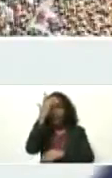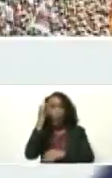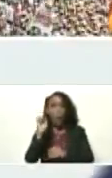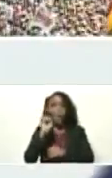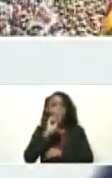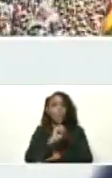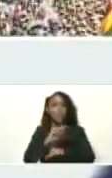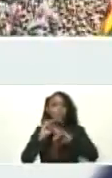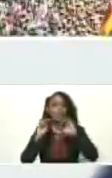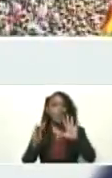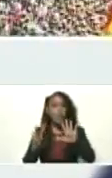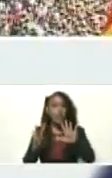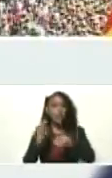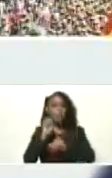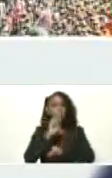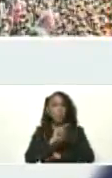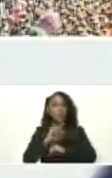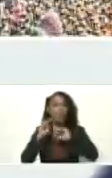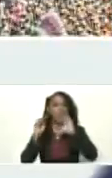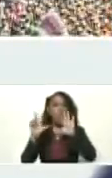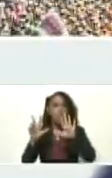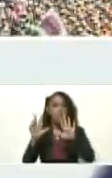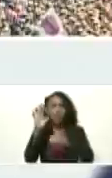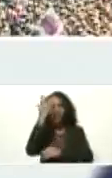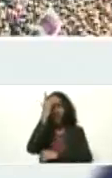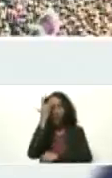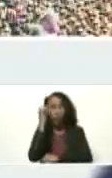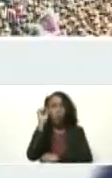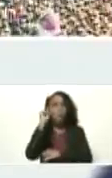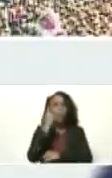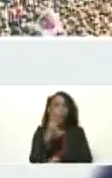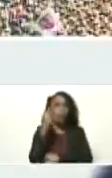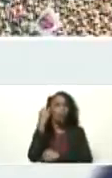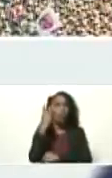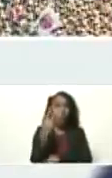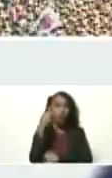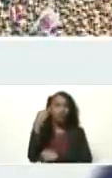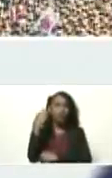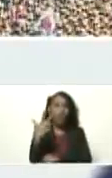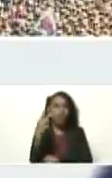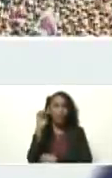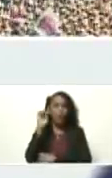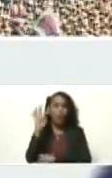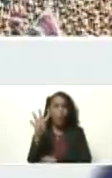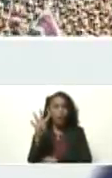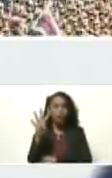27, 28 de febrero, primero, 2, 3, 4 de marzo